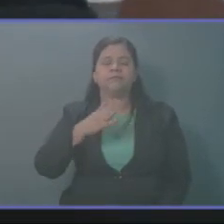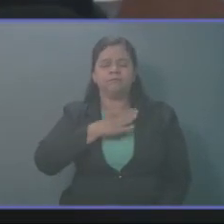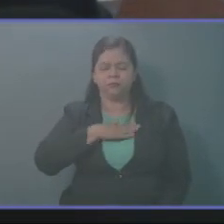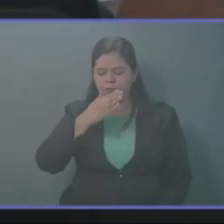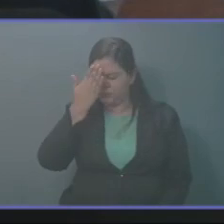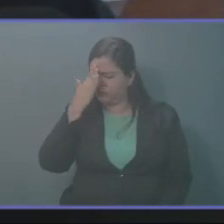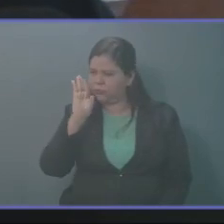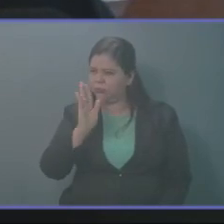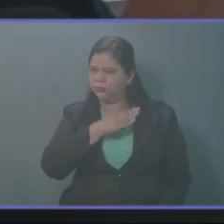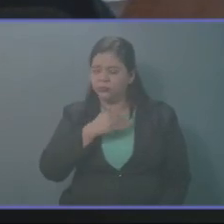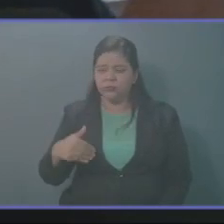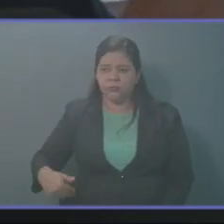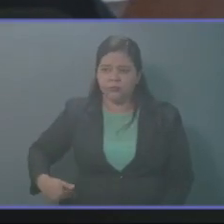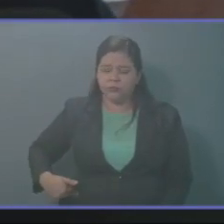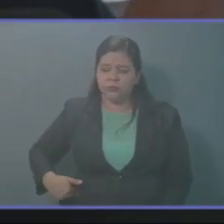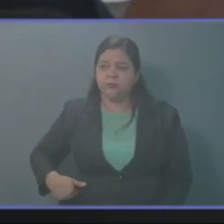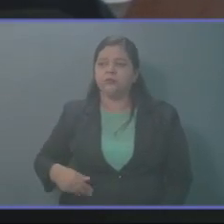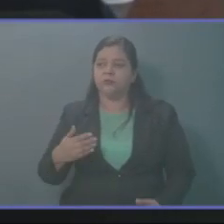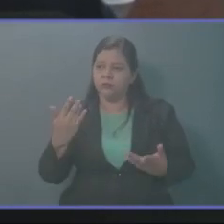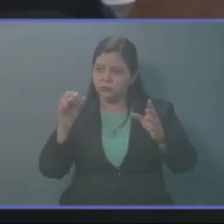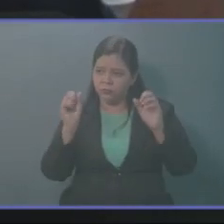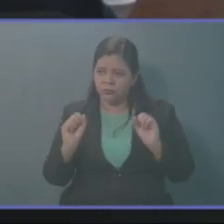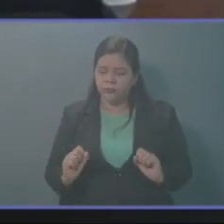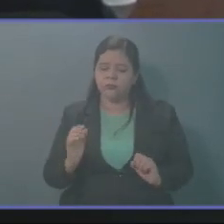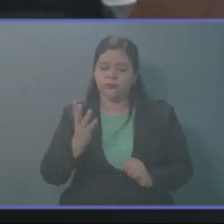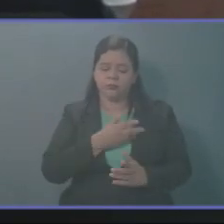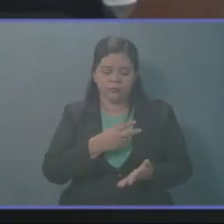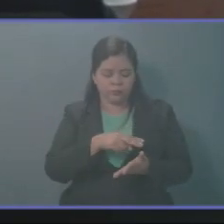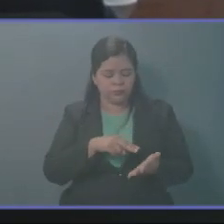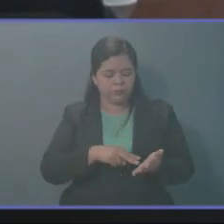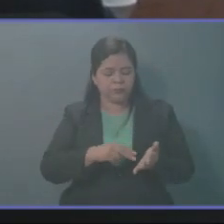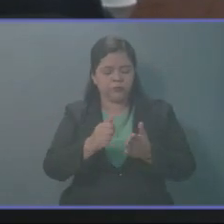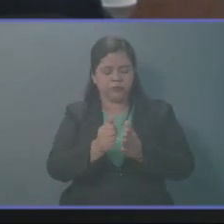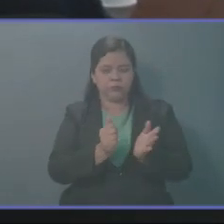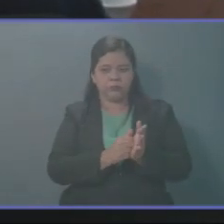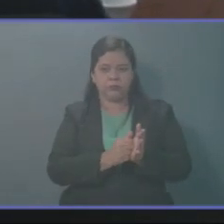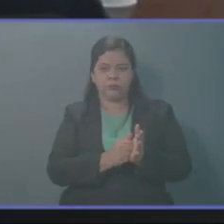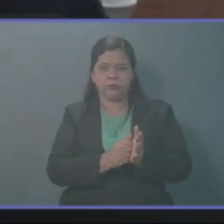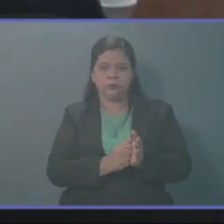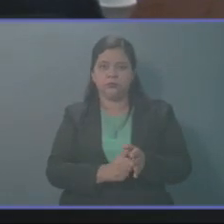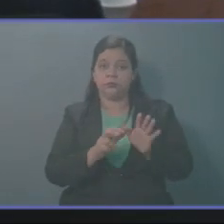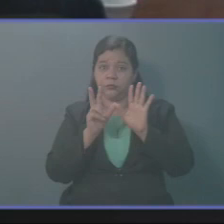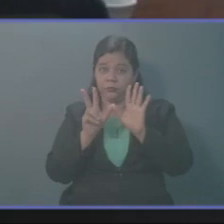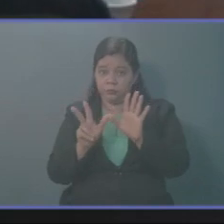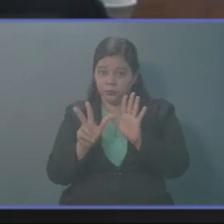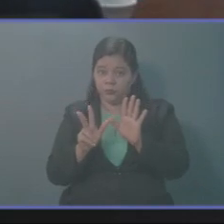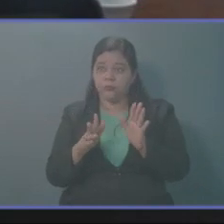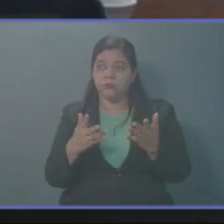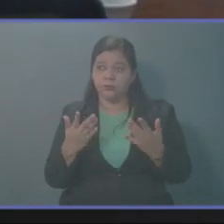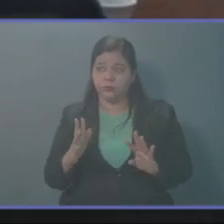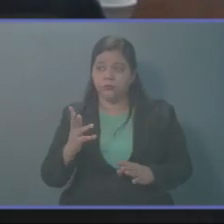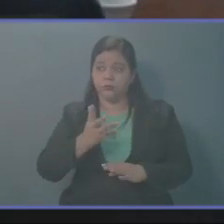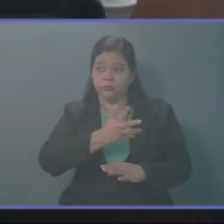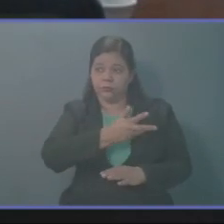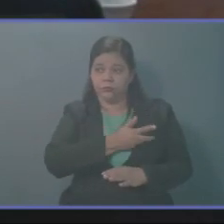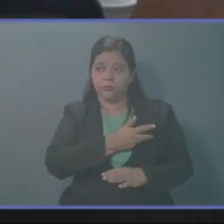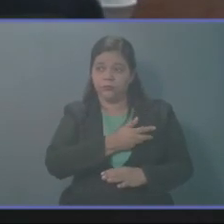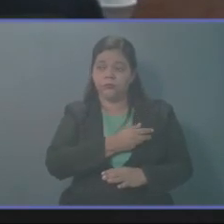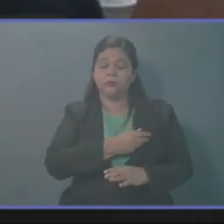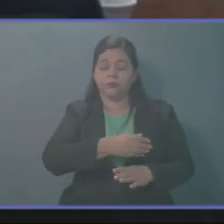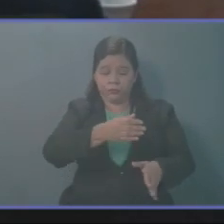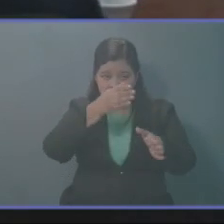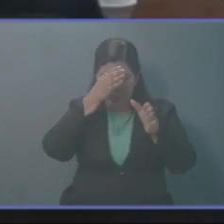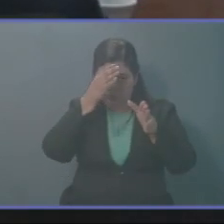si pudiéramos darle lectura al artículo 8 para poner en contexto y